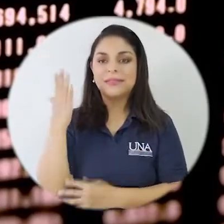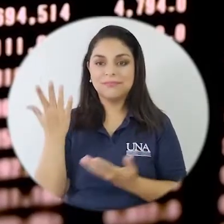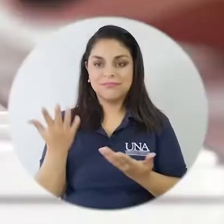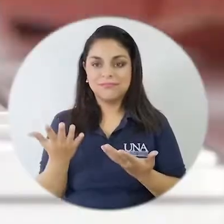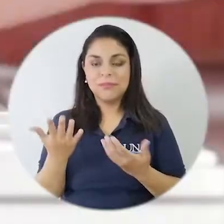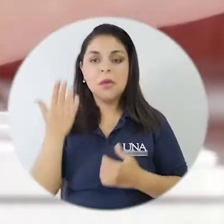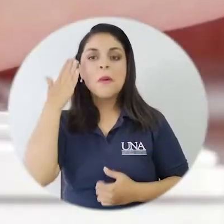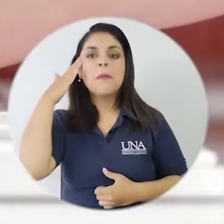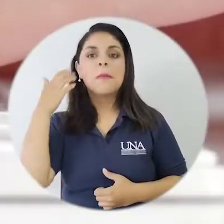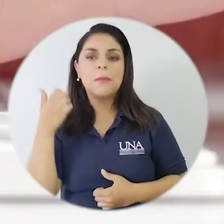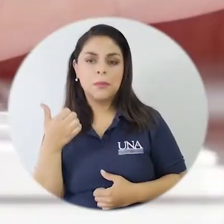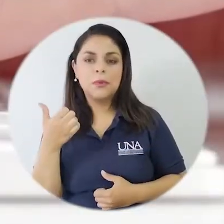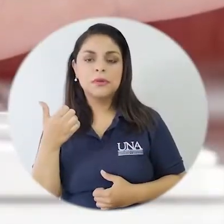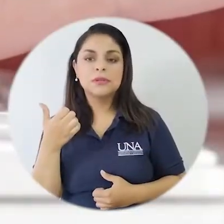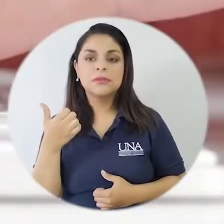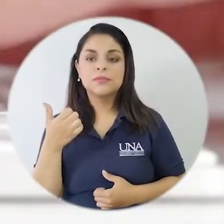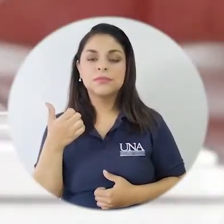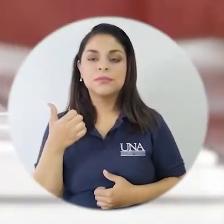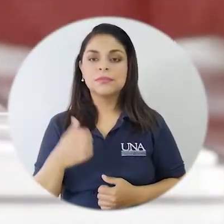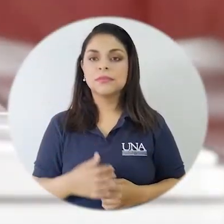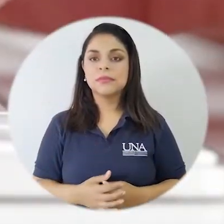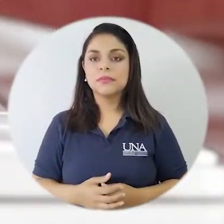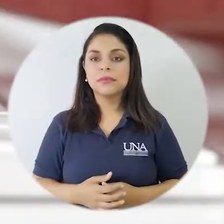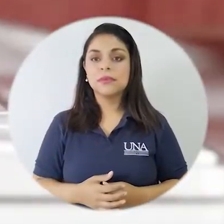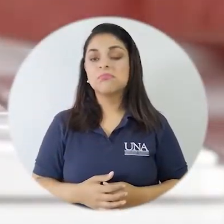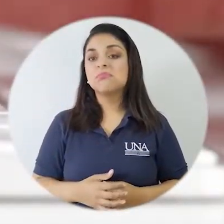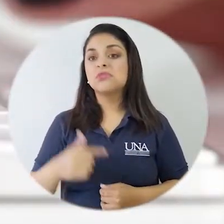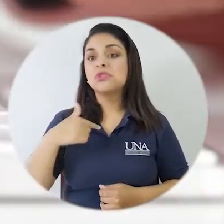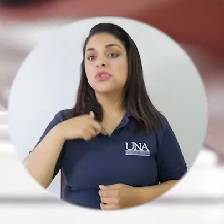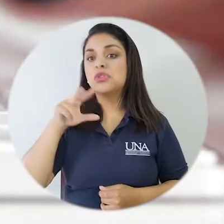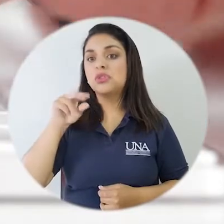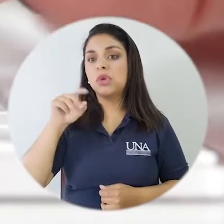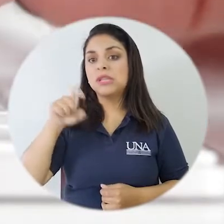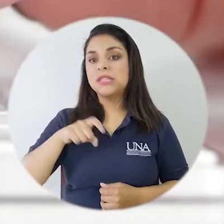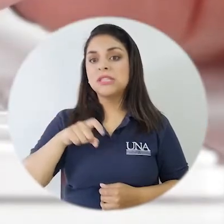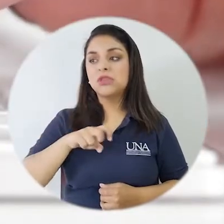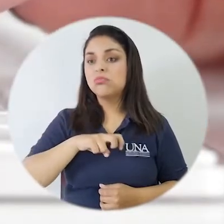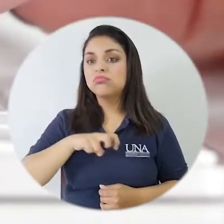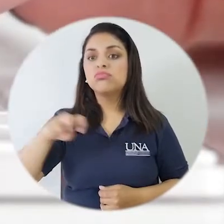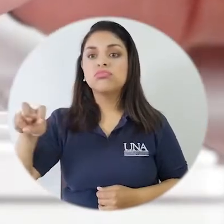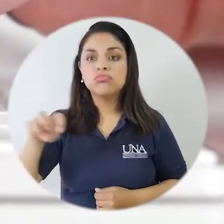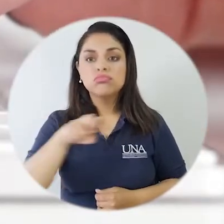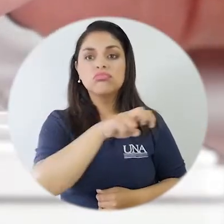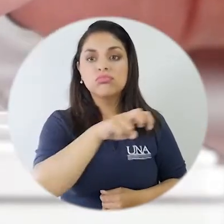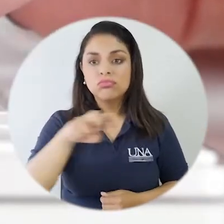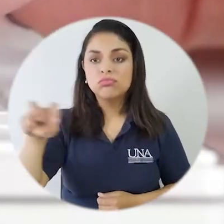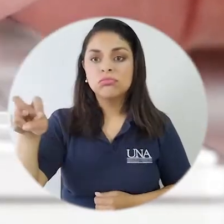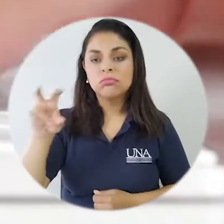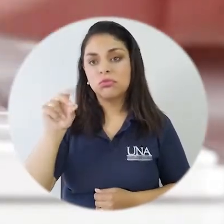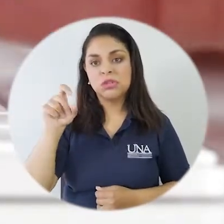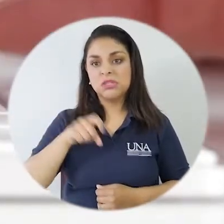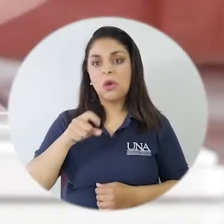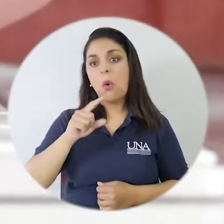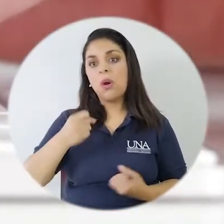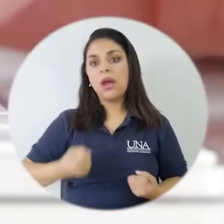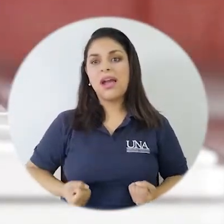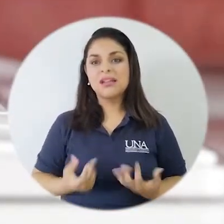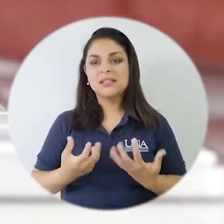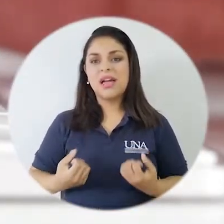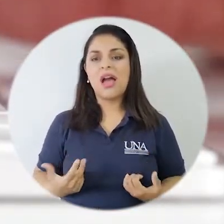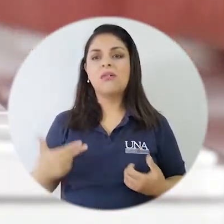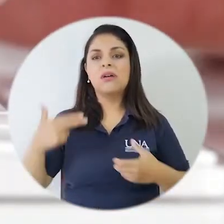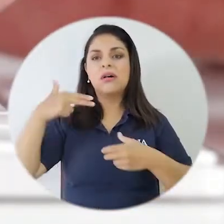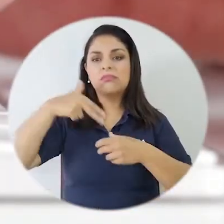ver con el hecho de que producto de menores desplazamientos y menor utilización de ciertos recursos, pues hay